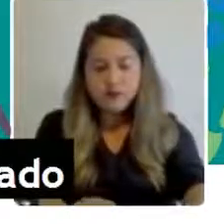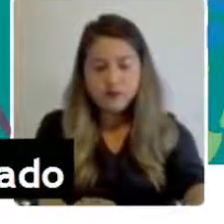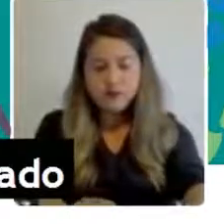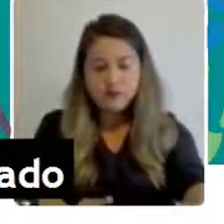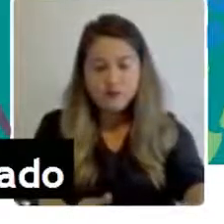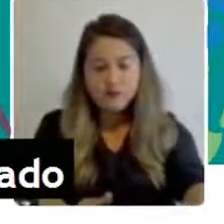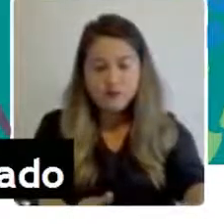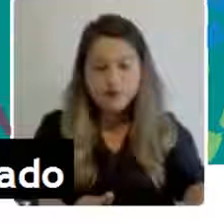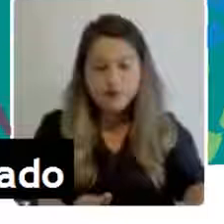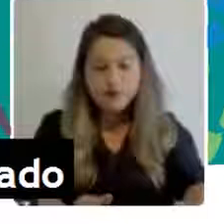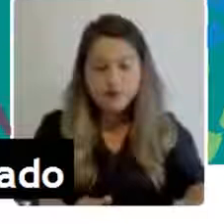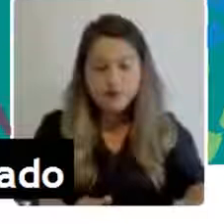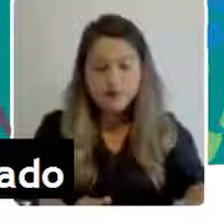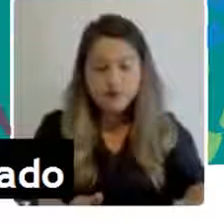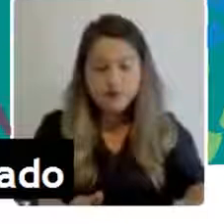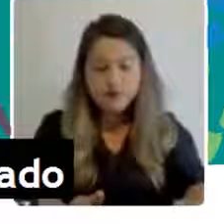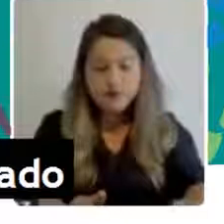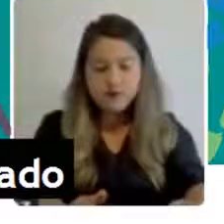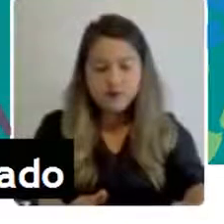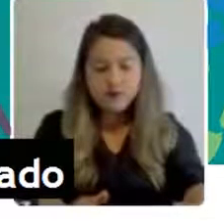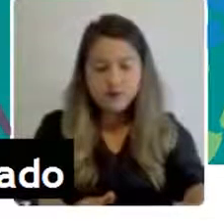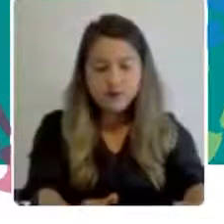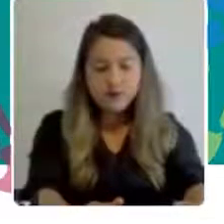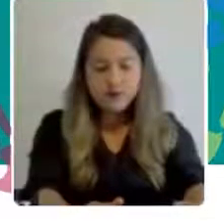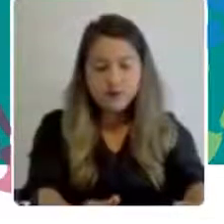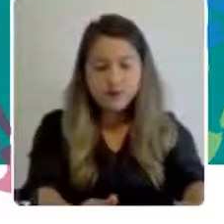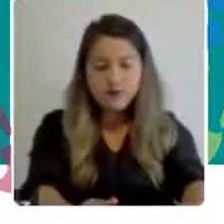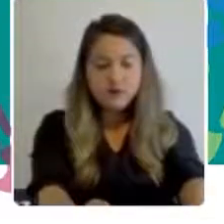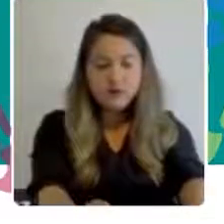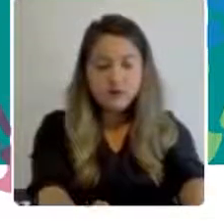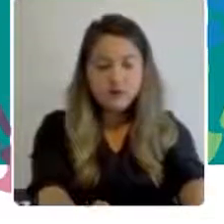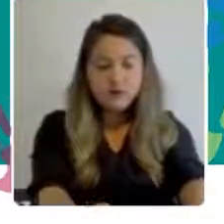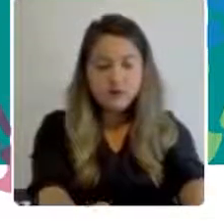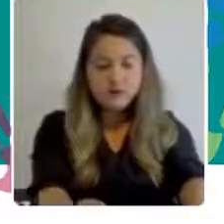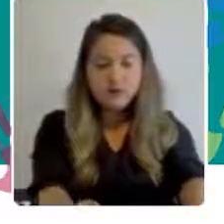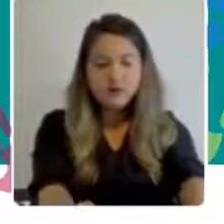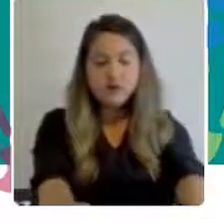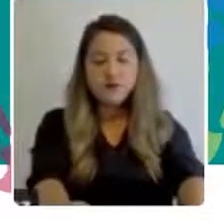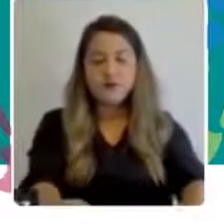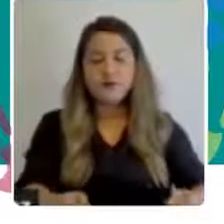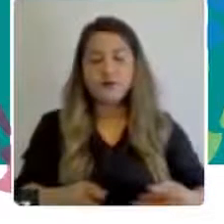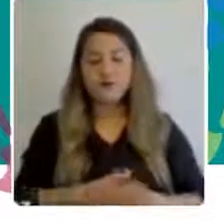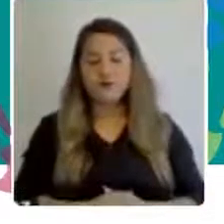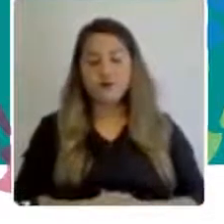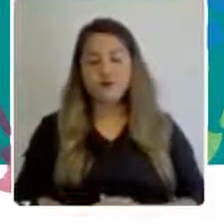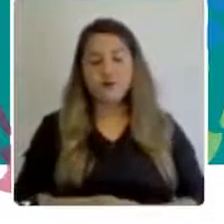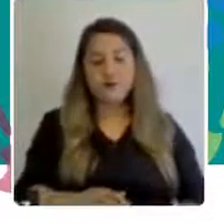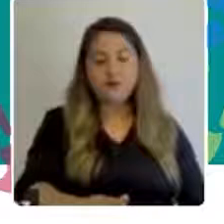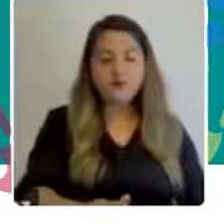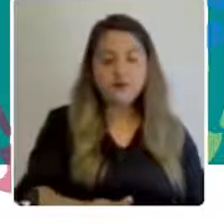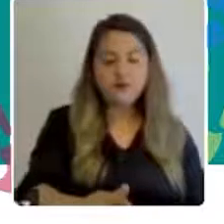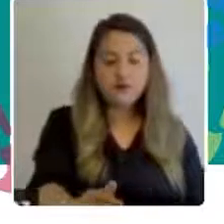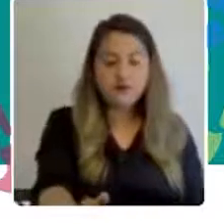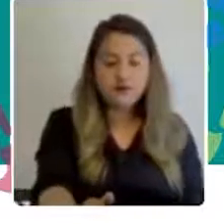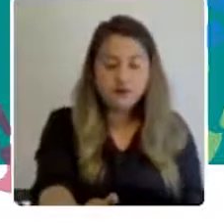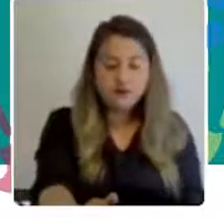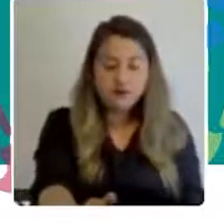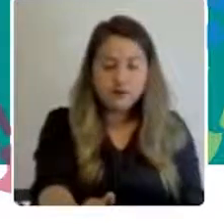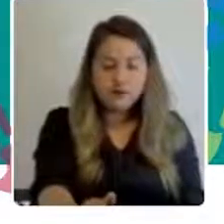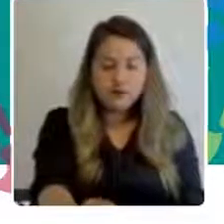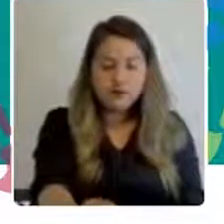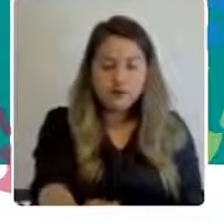reembolsos, pagos basados en el resultado, en base al valor, acuerdos de compartir el riesgo,